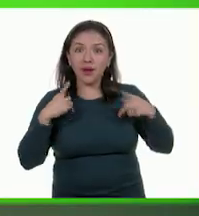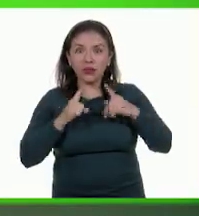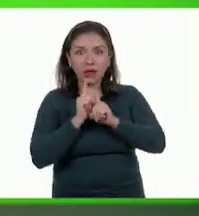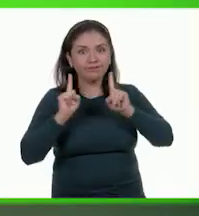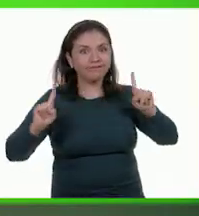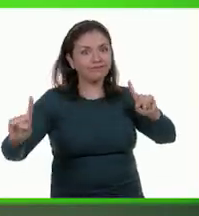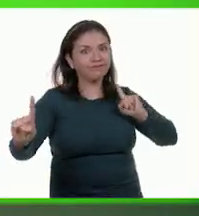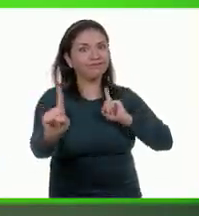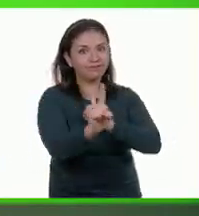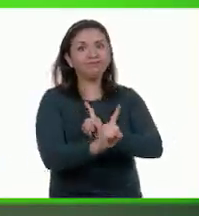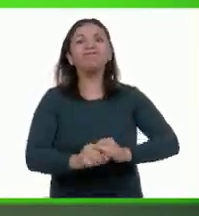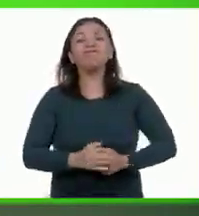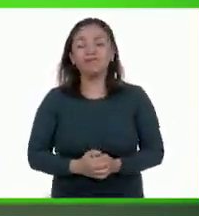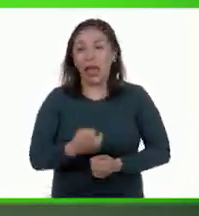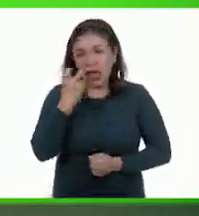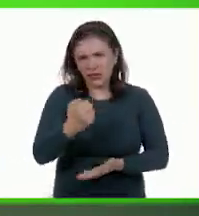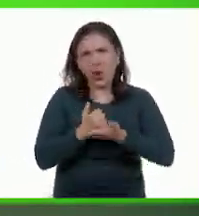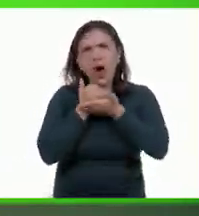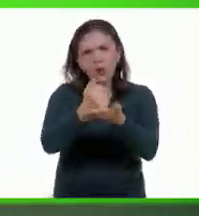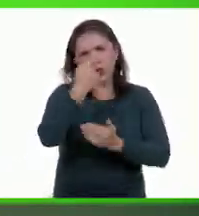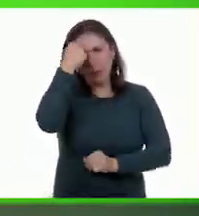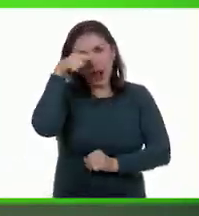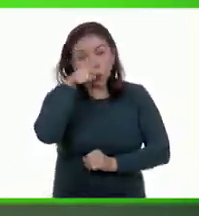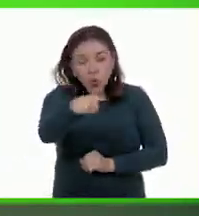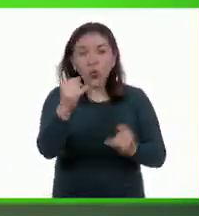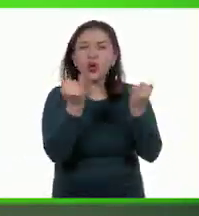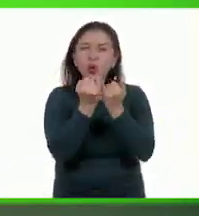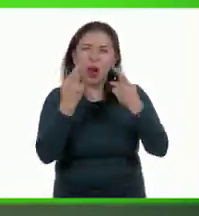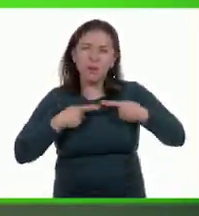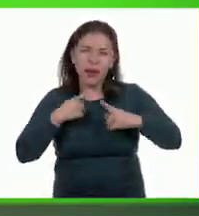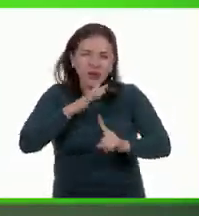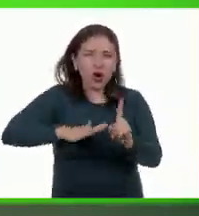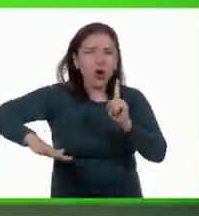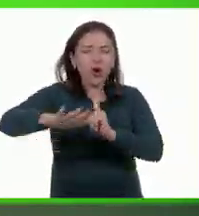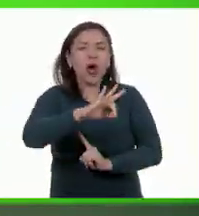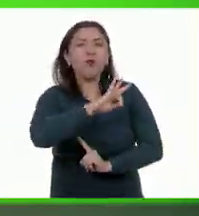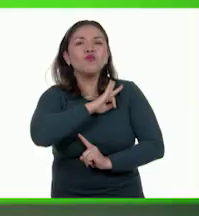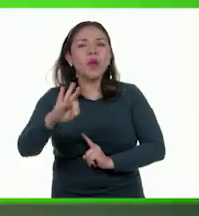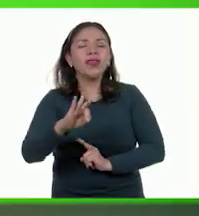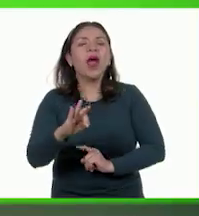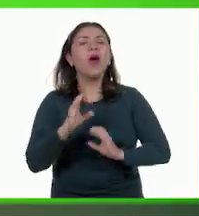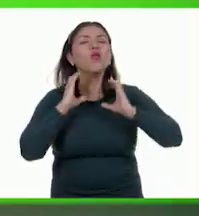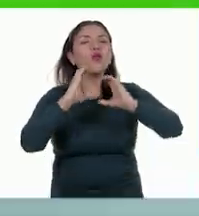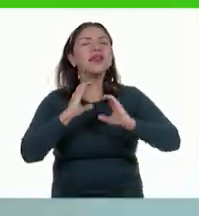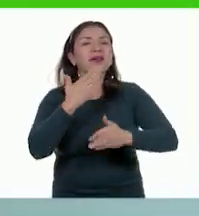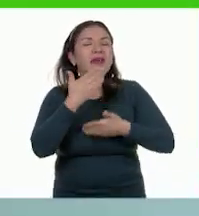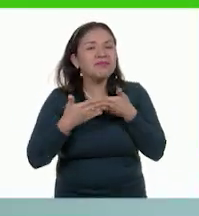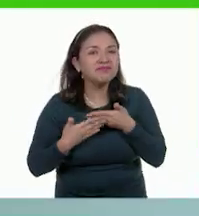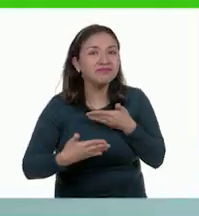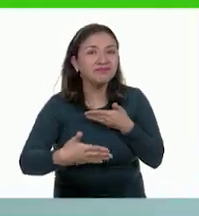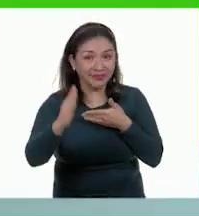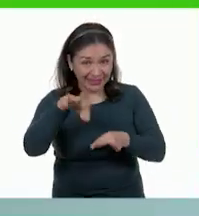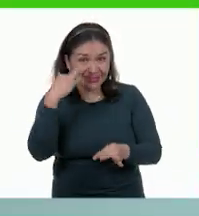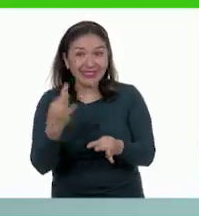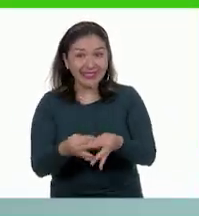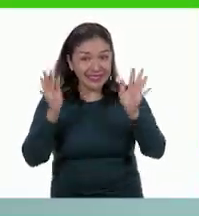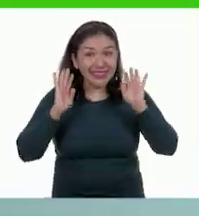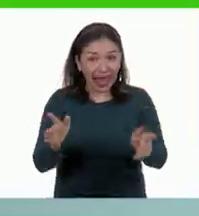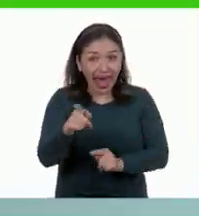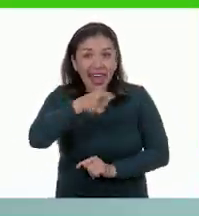sana distancia. Eso ayudará a que tú y los tuyos estén bien.